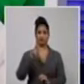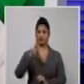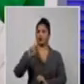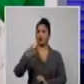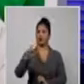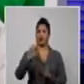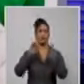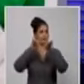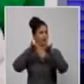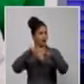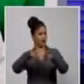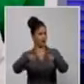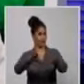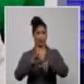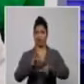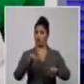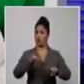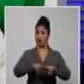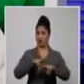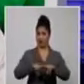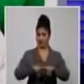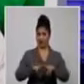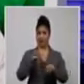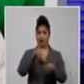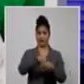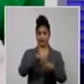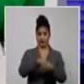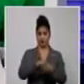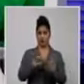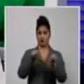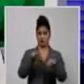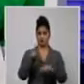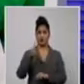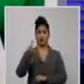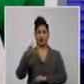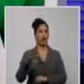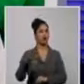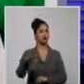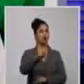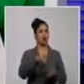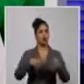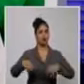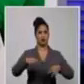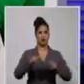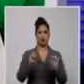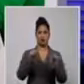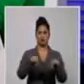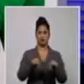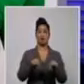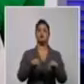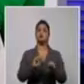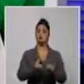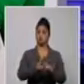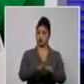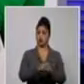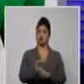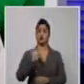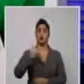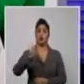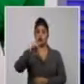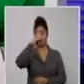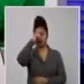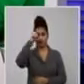Dispersión también en el territorio. Los 5 casos que se confirman en Santi Espíritu, pues 4 son del